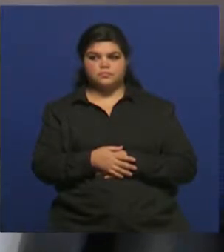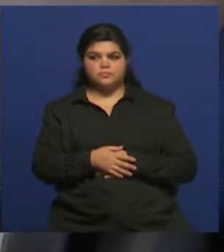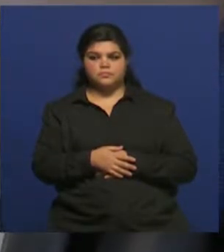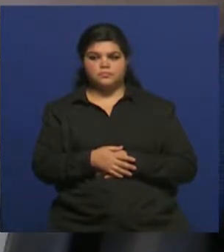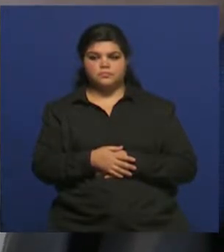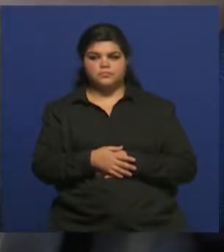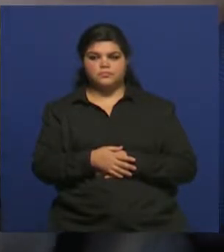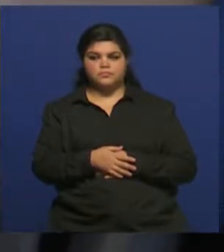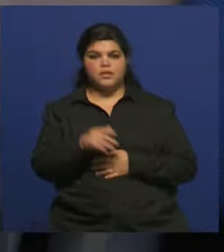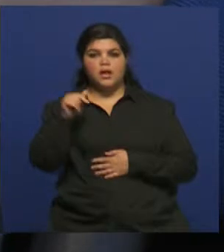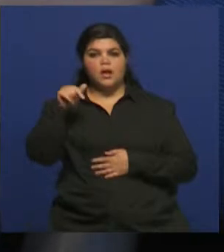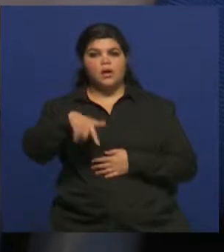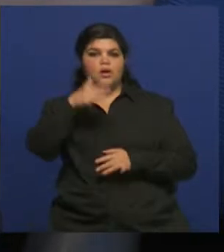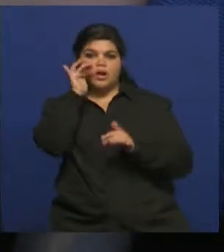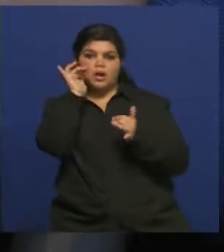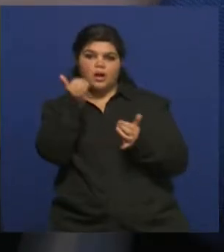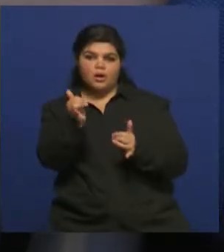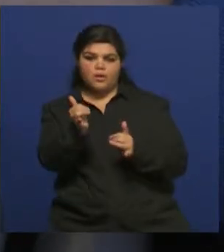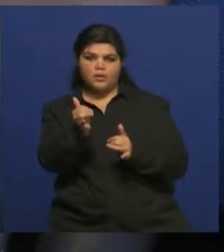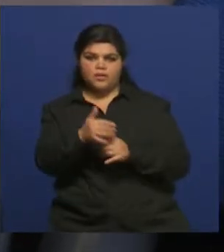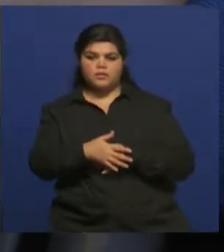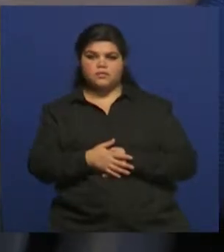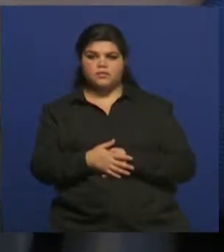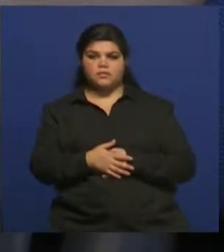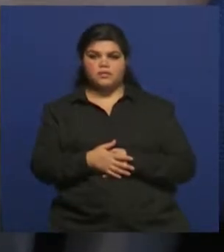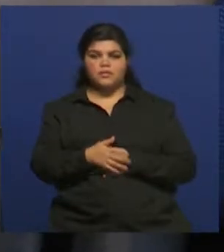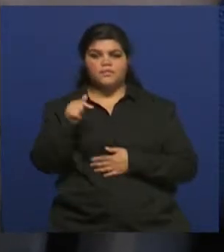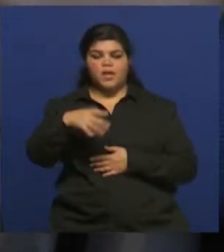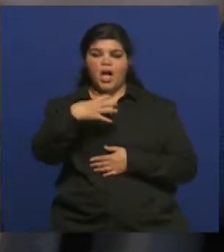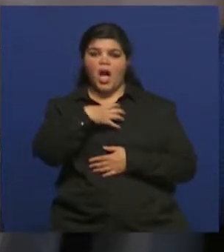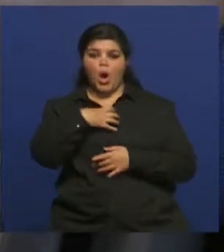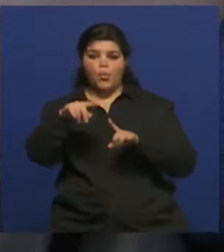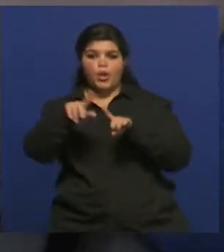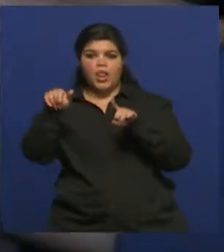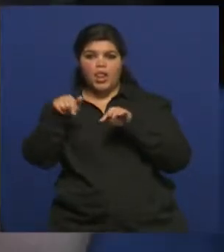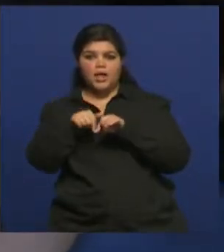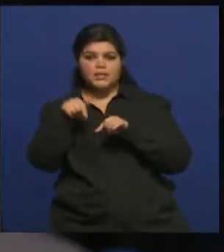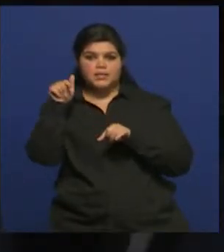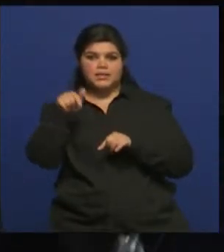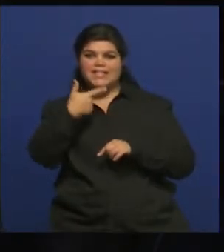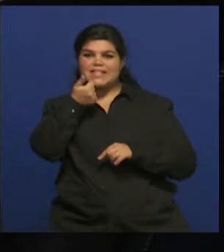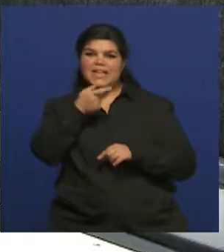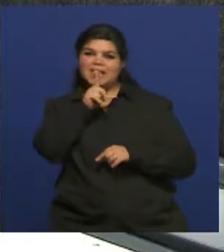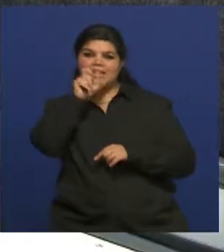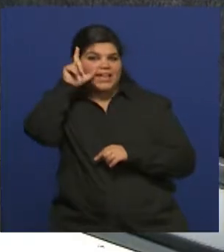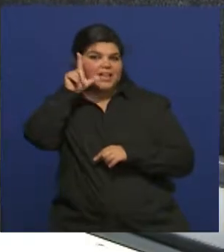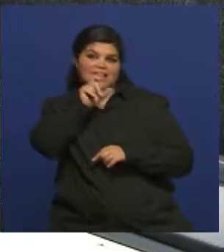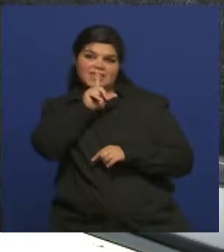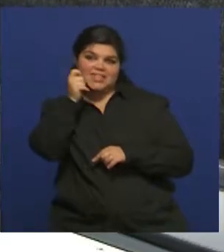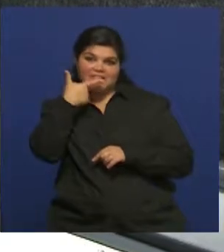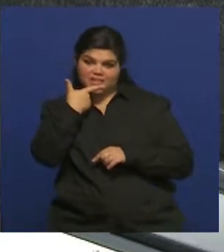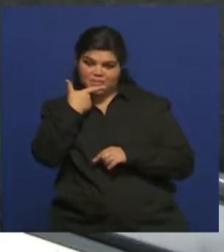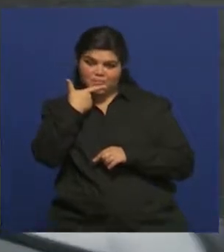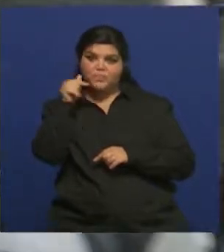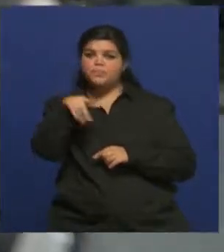La mayoría hoy de los chicos que están en nuestras aulas satélite es, digamos, es la misma comunidad la